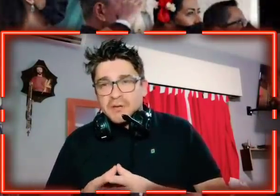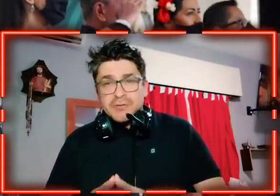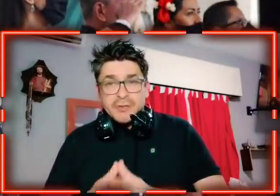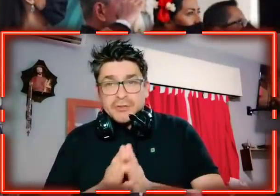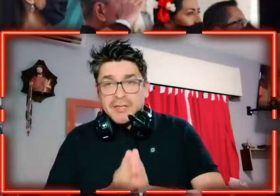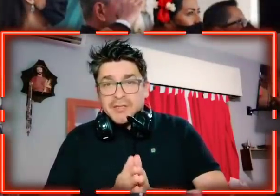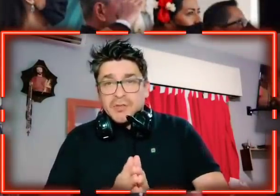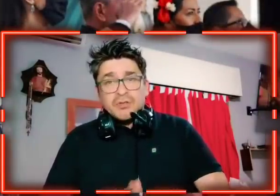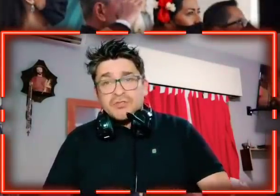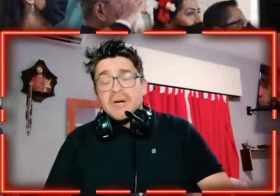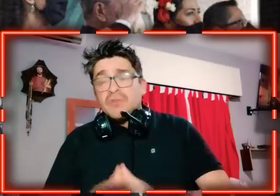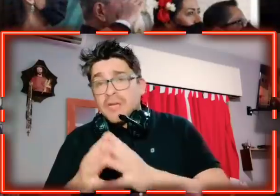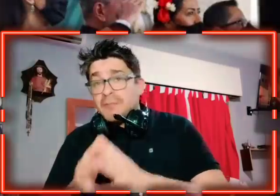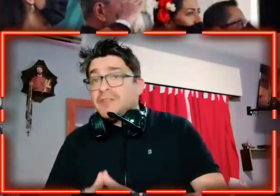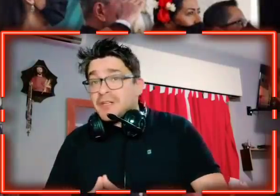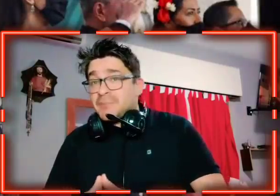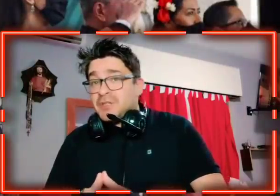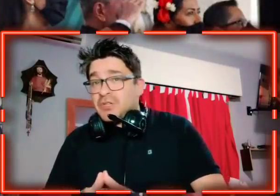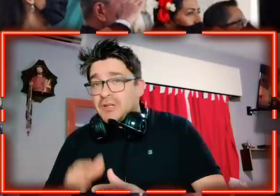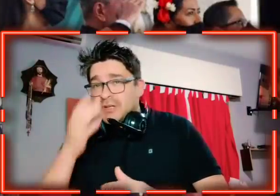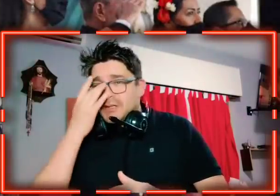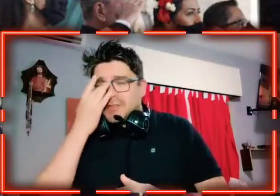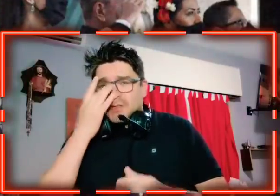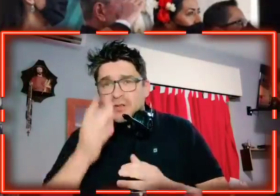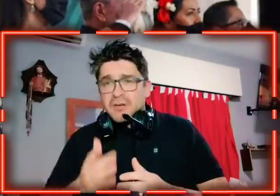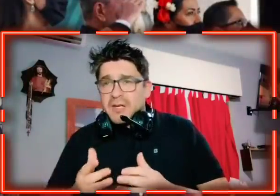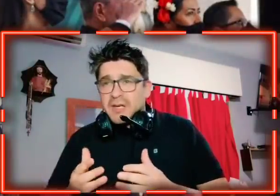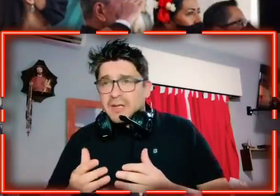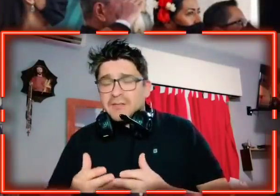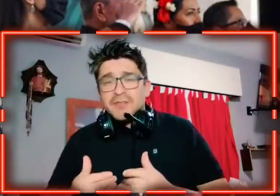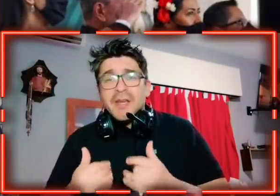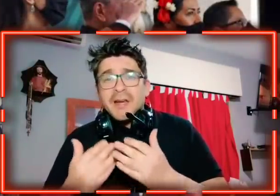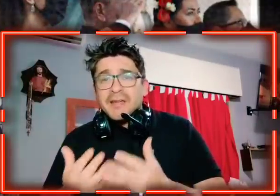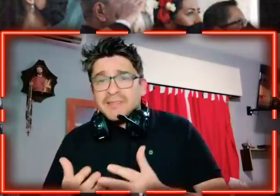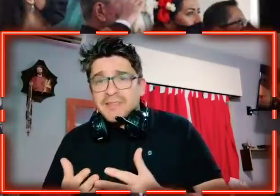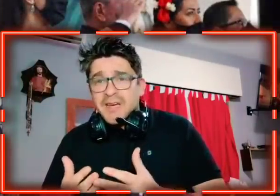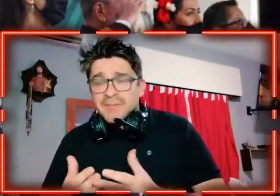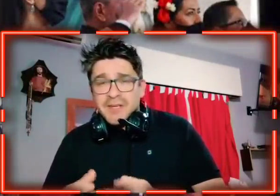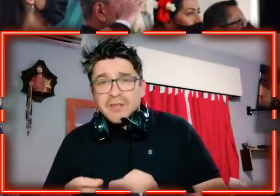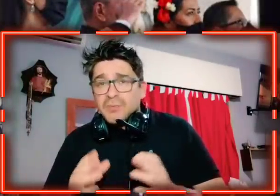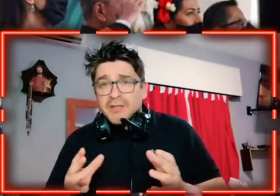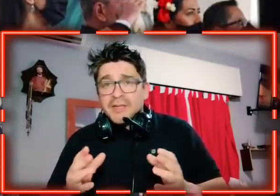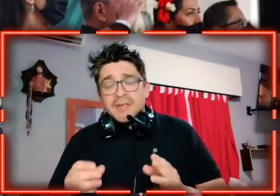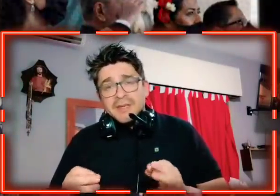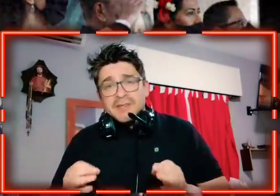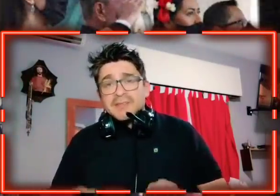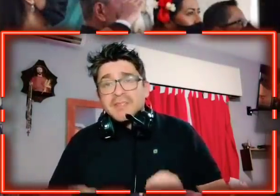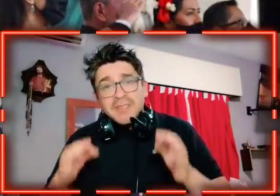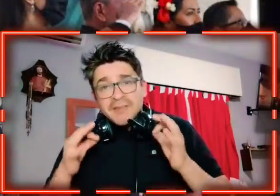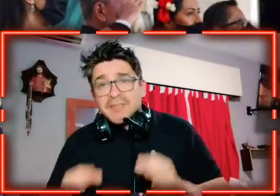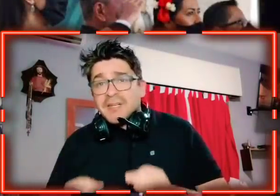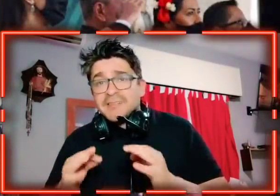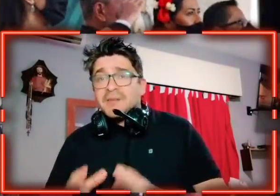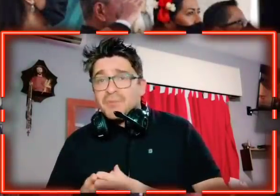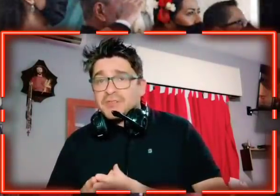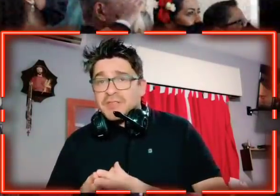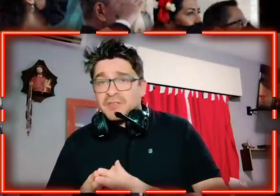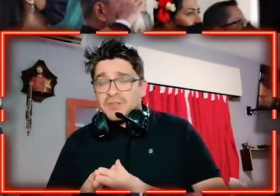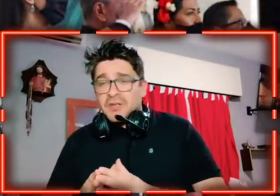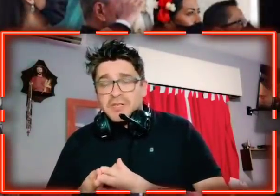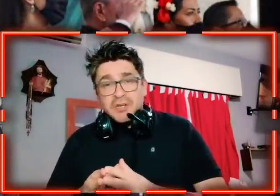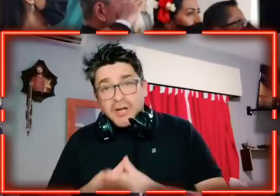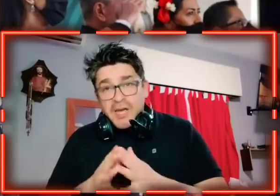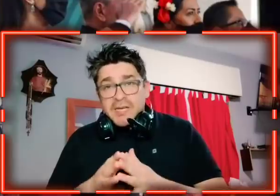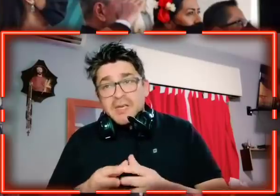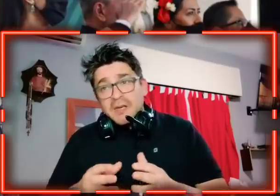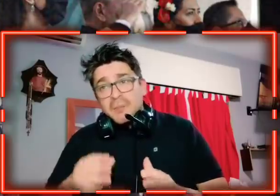una persona con tanto talento, conocida mundialmente, repito, siendo tan agradecida, esa humildad te hace gigantesca